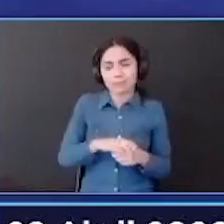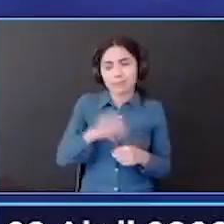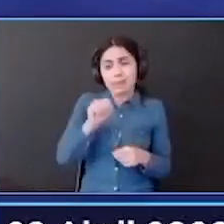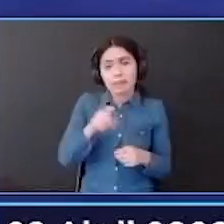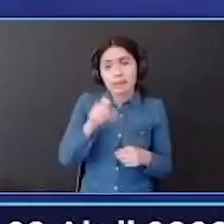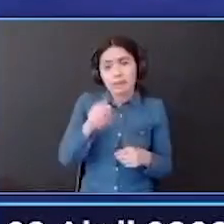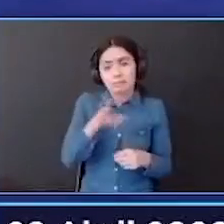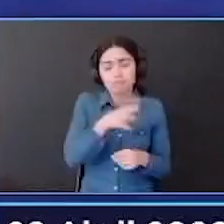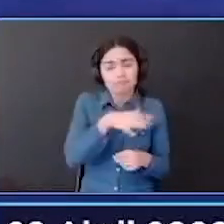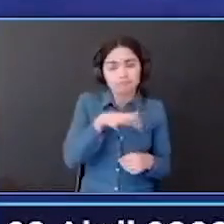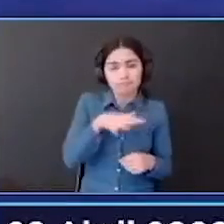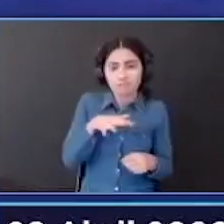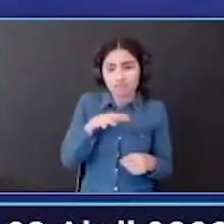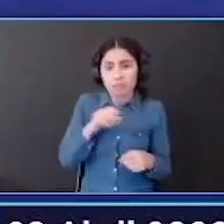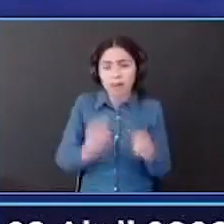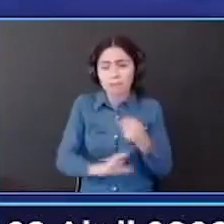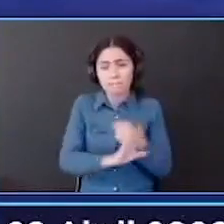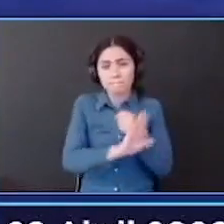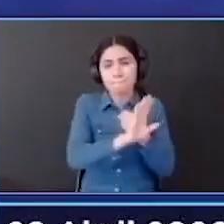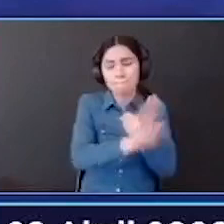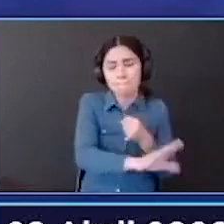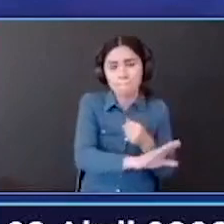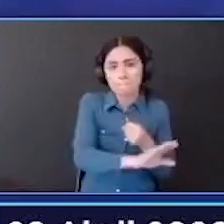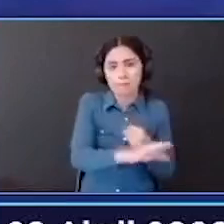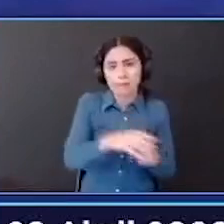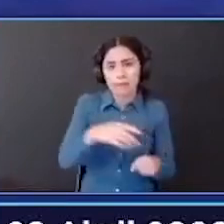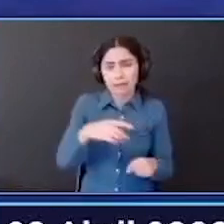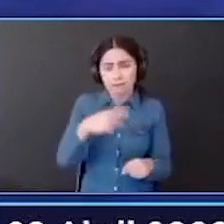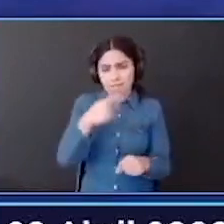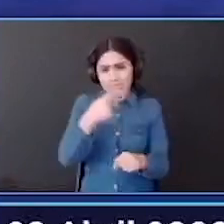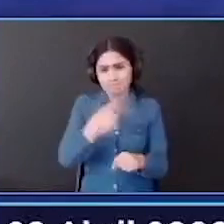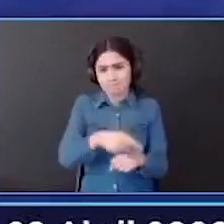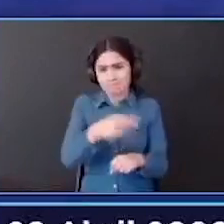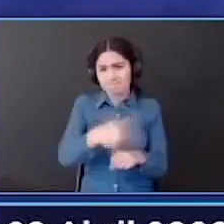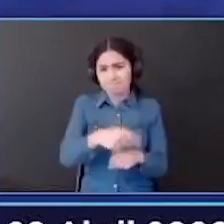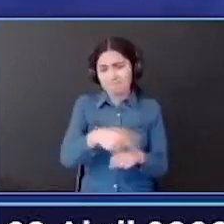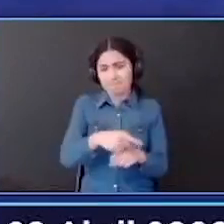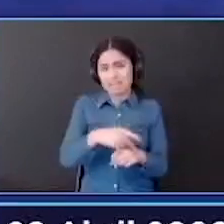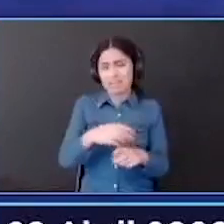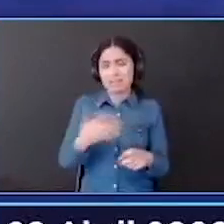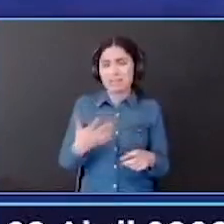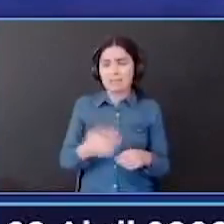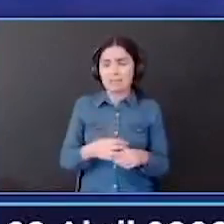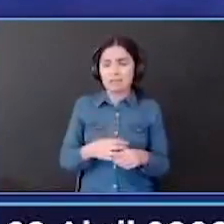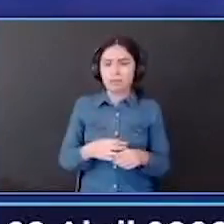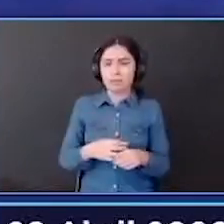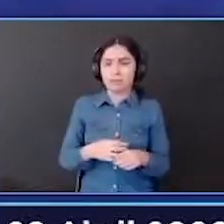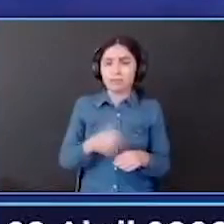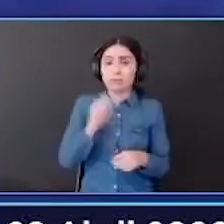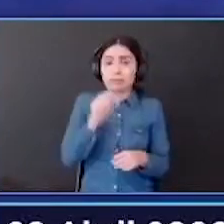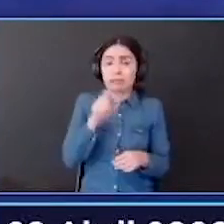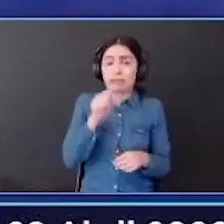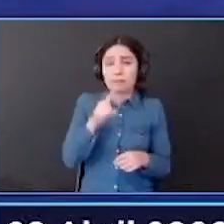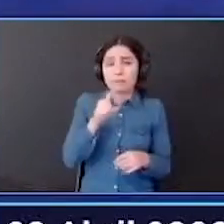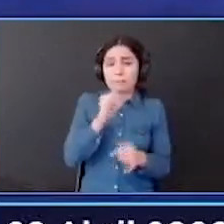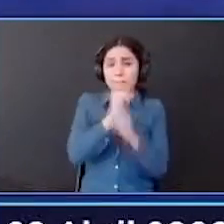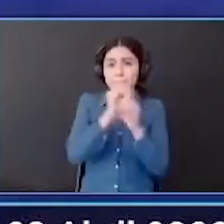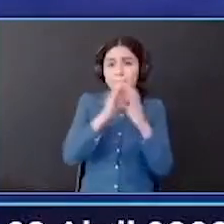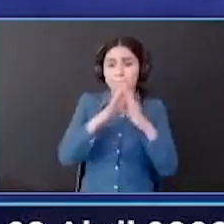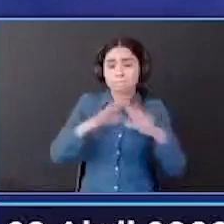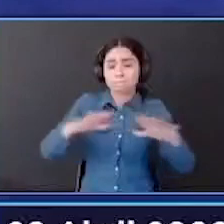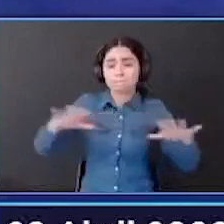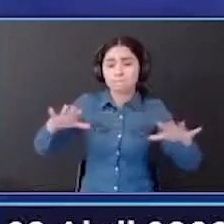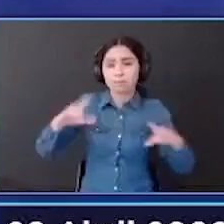a través de comunicación audiovisual. Hemos generado adicionalmente difusión impresa y digital de